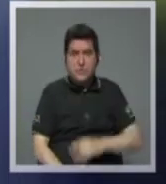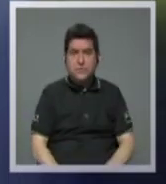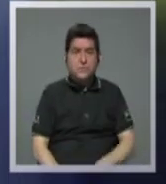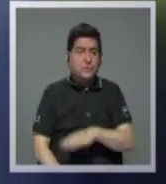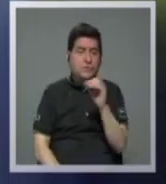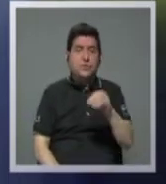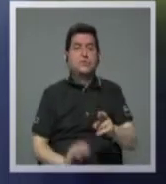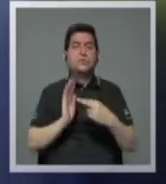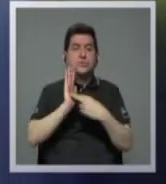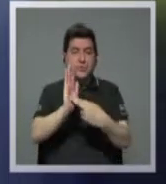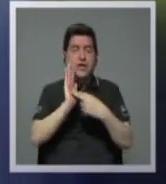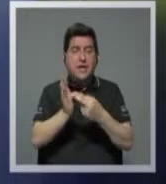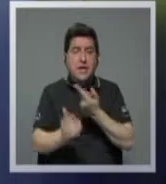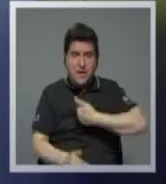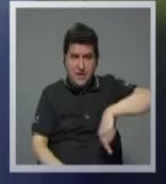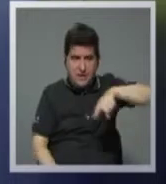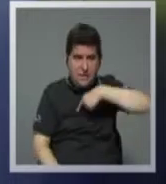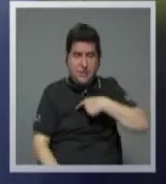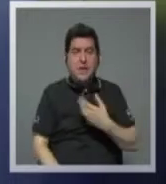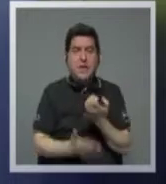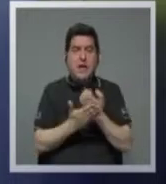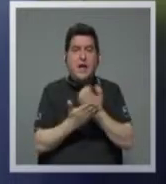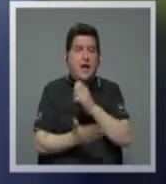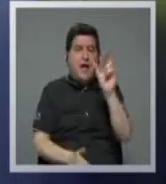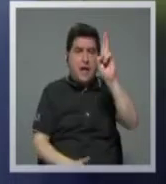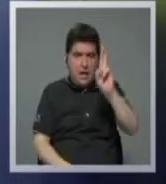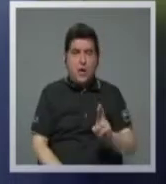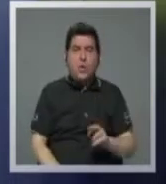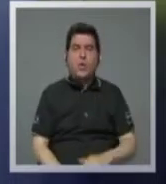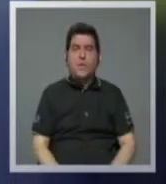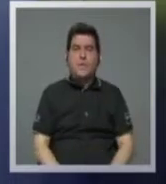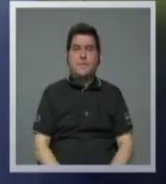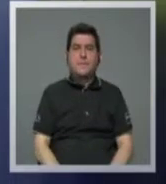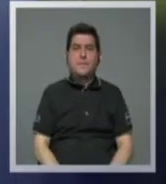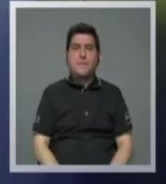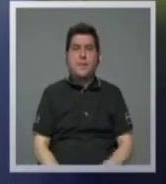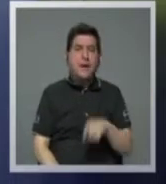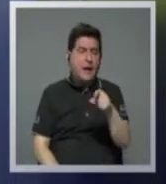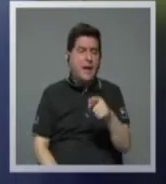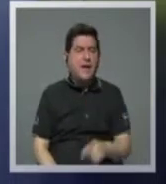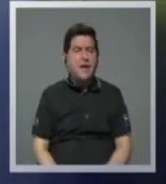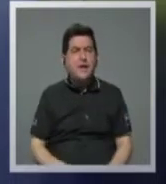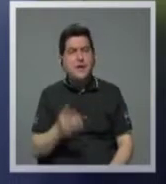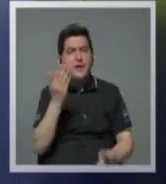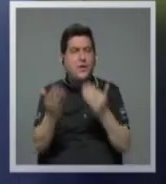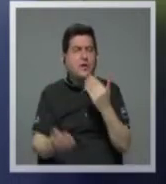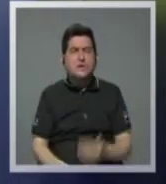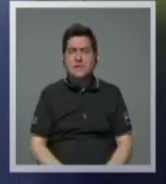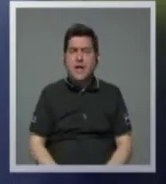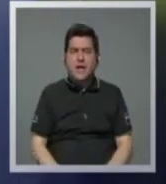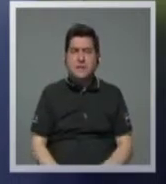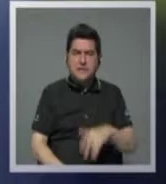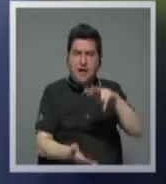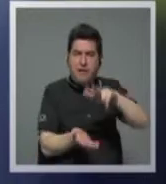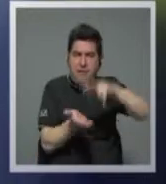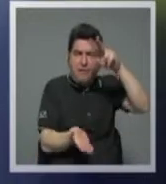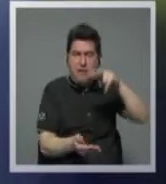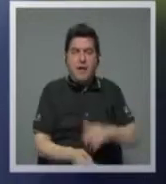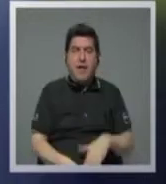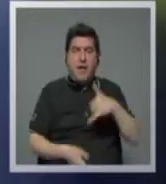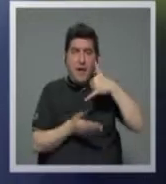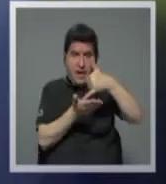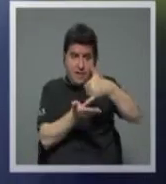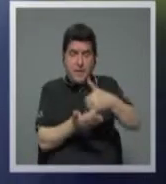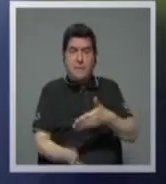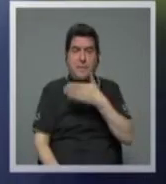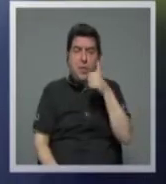que representamos nosotros para la economía costarricense se ve, digamos, ratificado en este premio de la